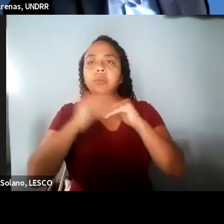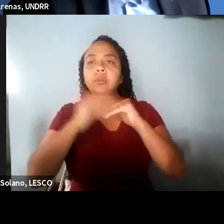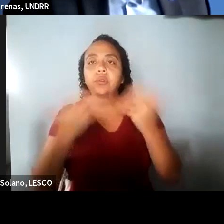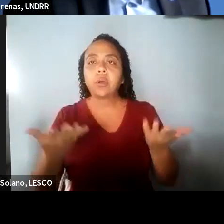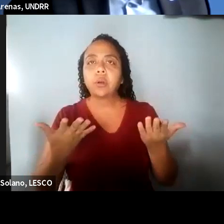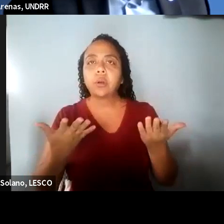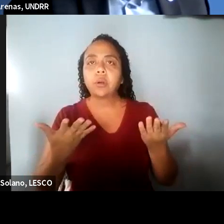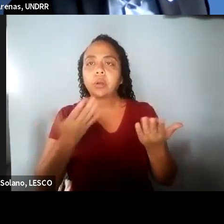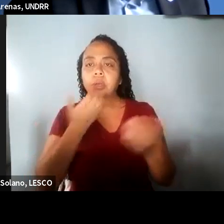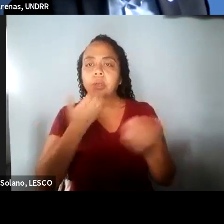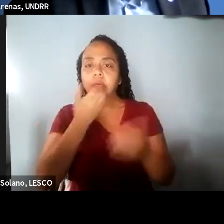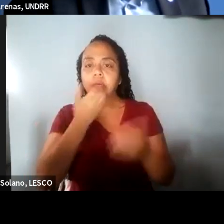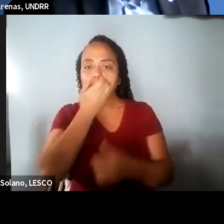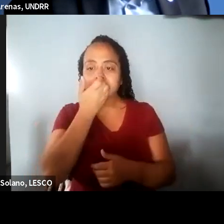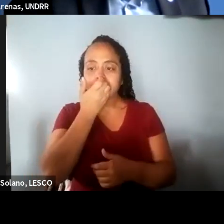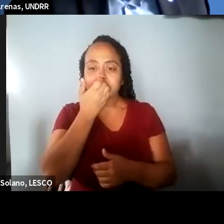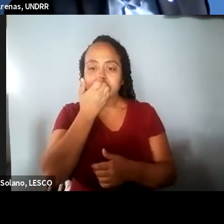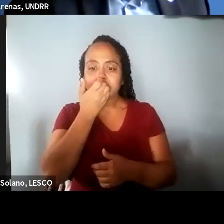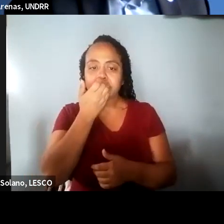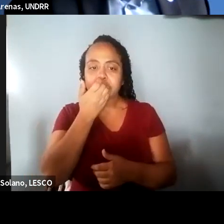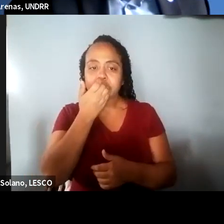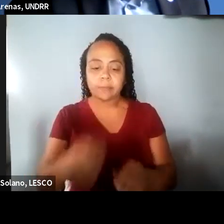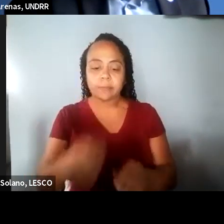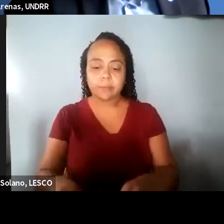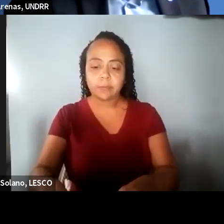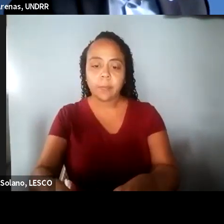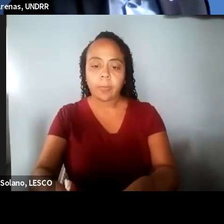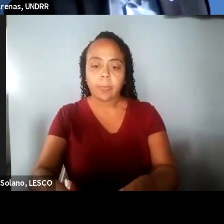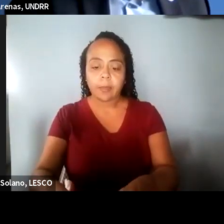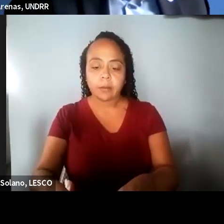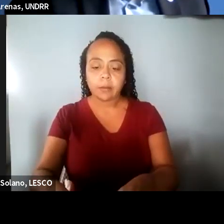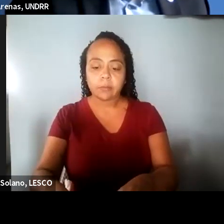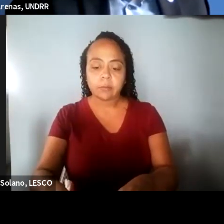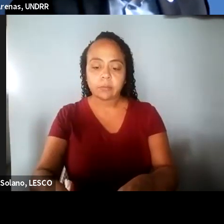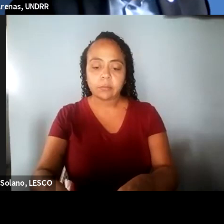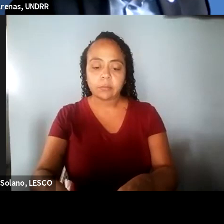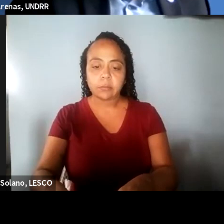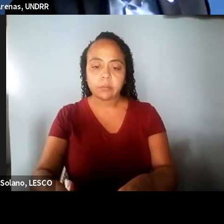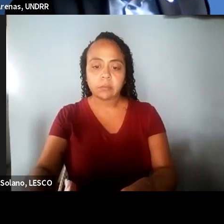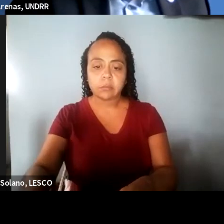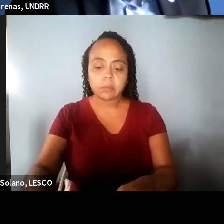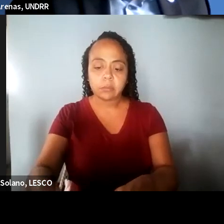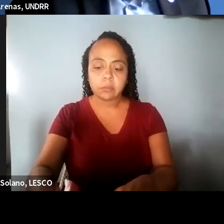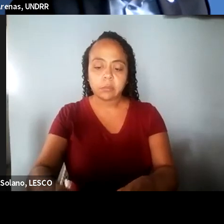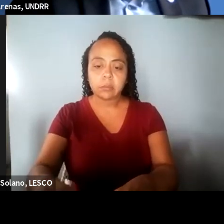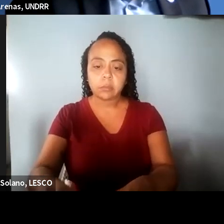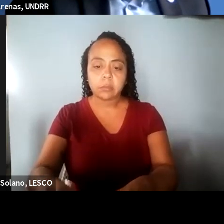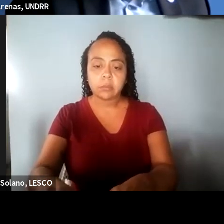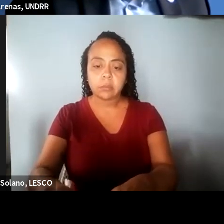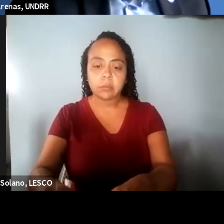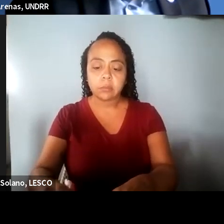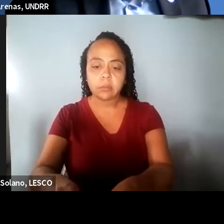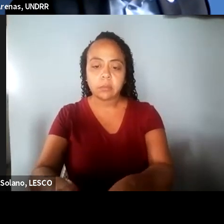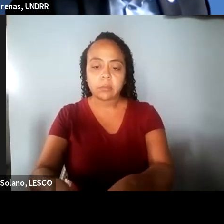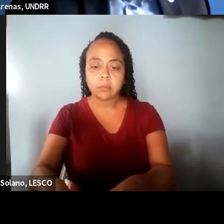manufacturera y entonces comenzamos a decir bueno pero vamos a ver tenemos que construir un modelo